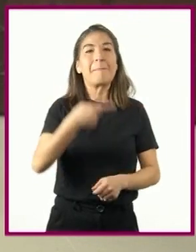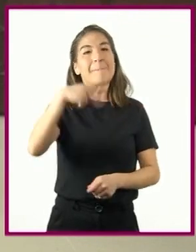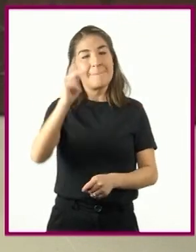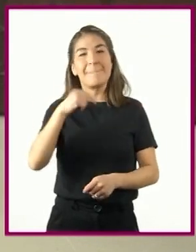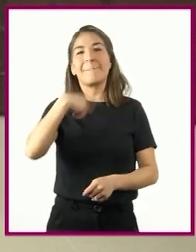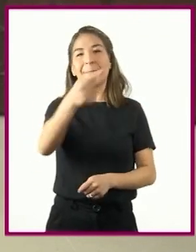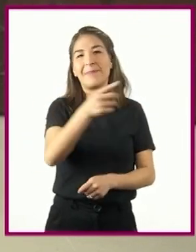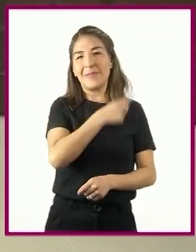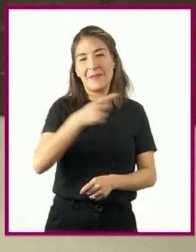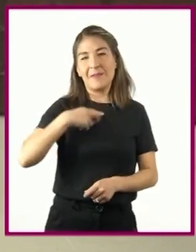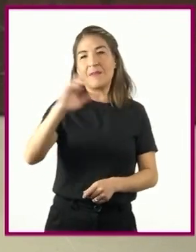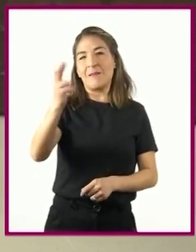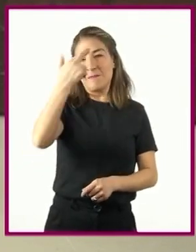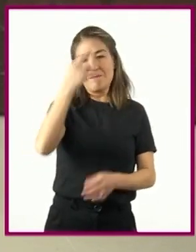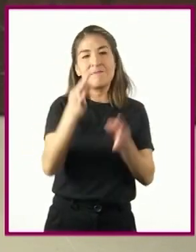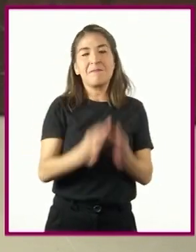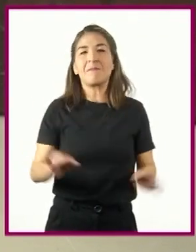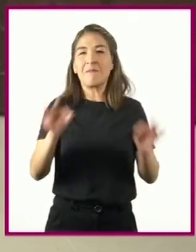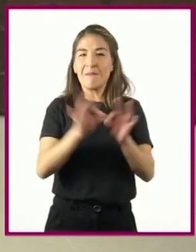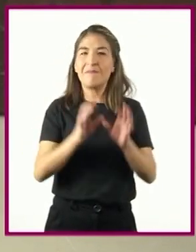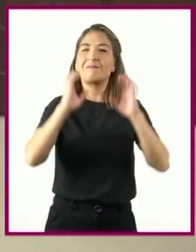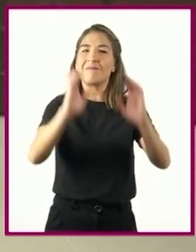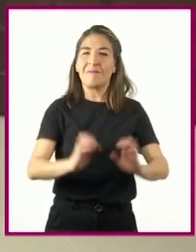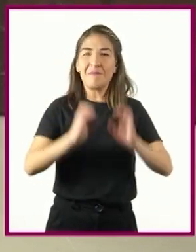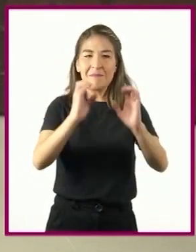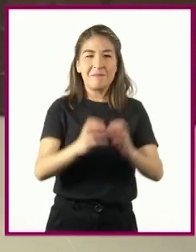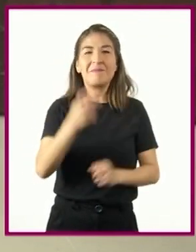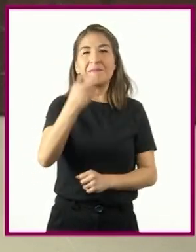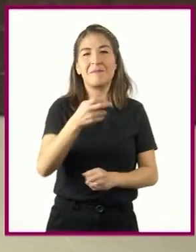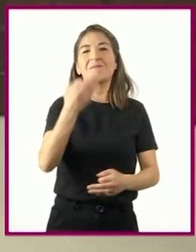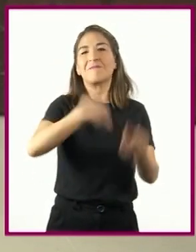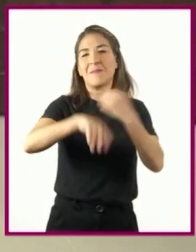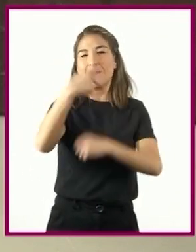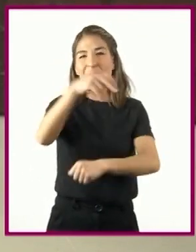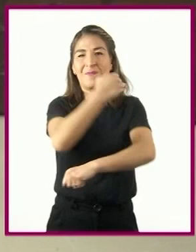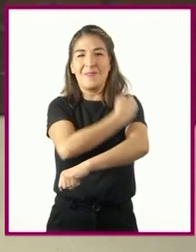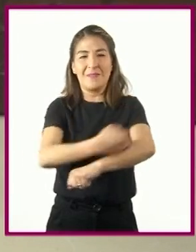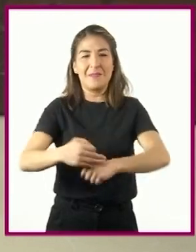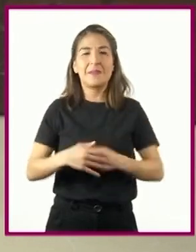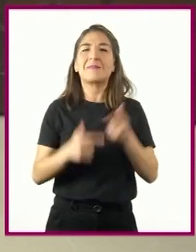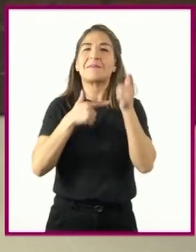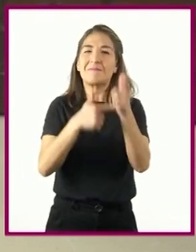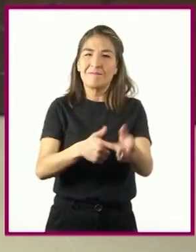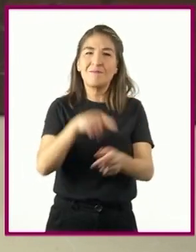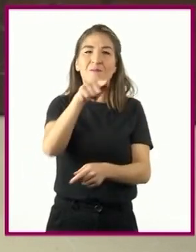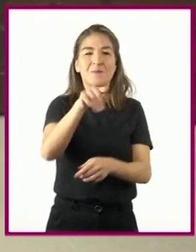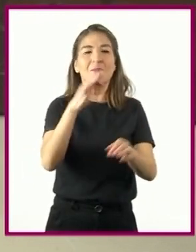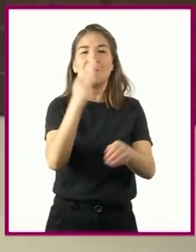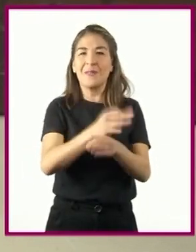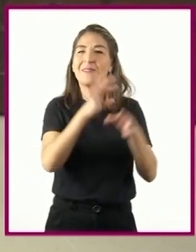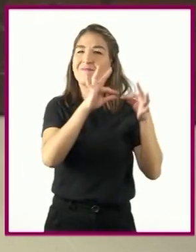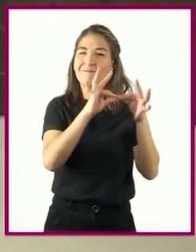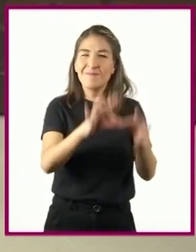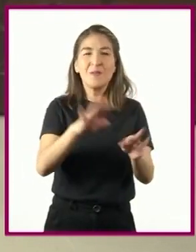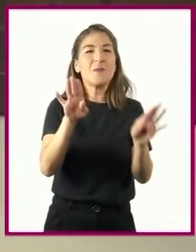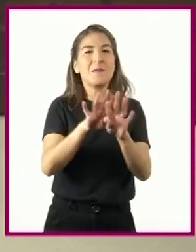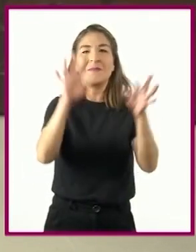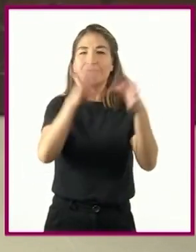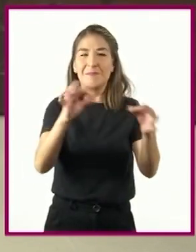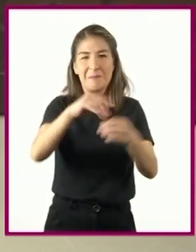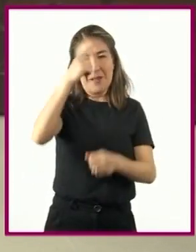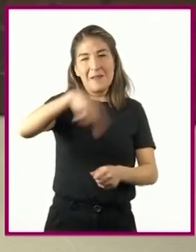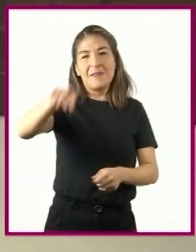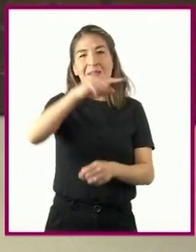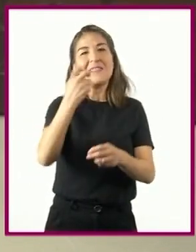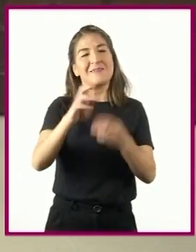antes recordarles la importancia de cuidarse y cuidar a su familia. Sigan al pie de la letra las medidas sanitarias